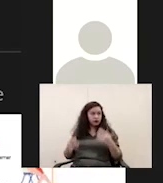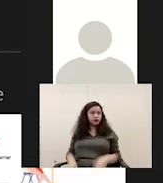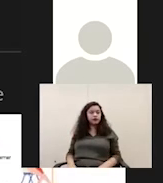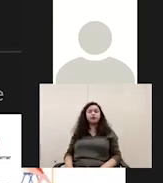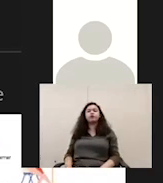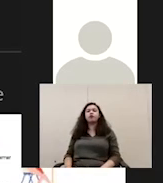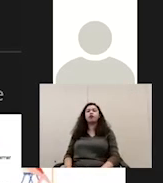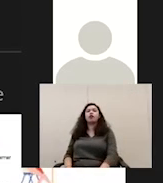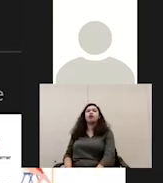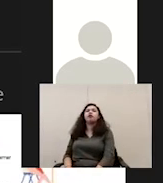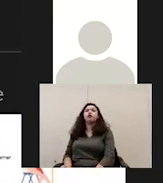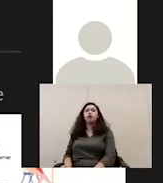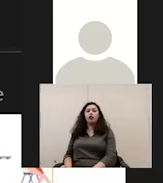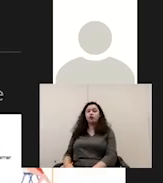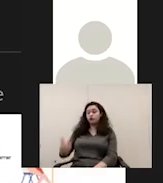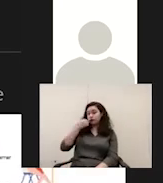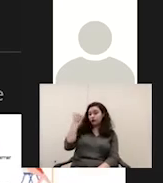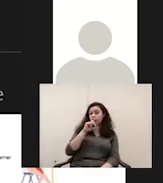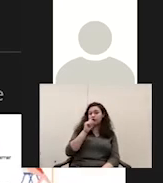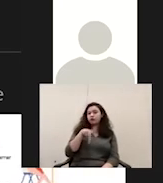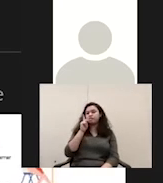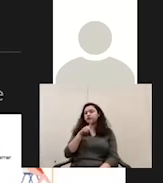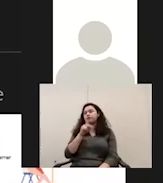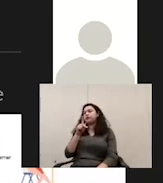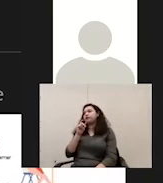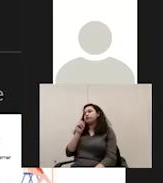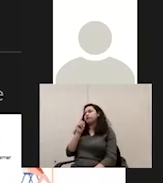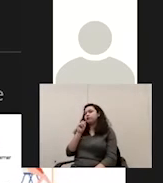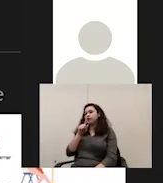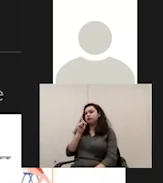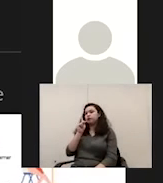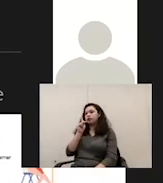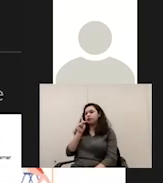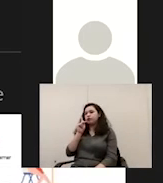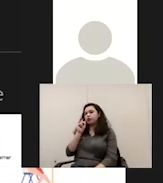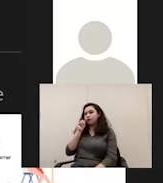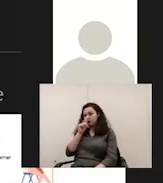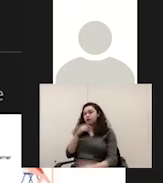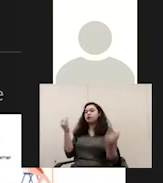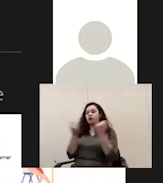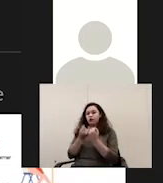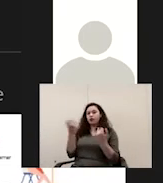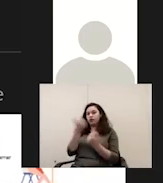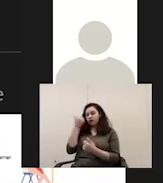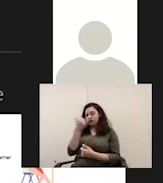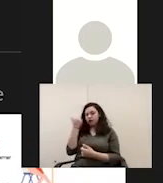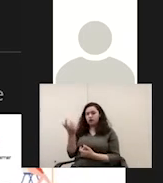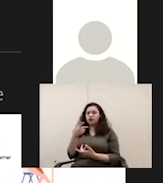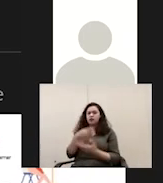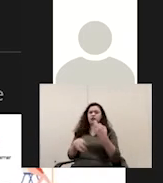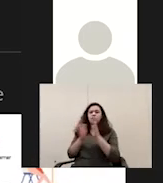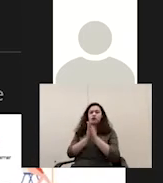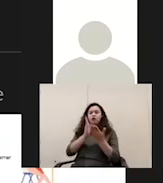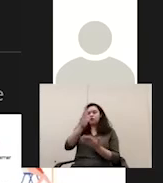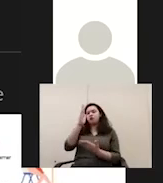Tanto los alumnos como los maestros, ¿no? En caso de que haya biblioteca, pues igual hay que promover el uso obligatorio de cubrebocas,